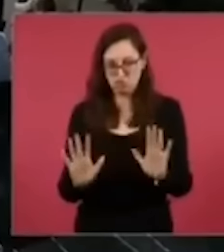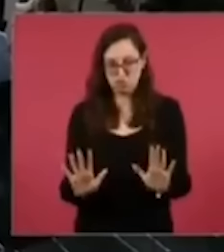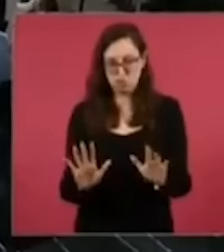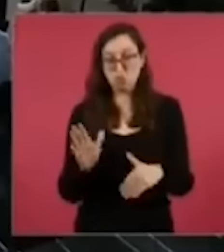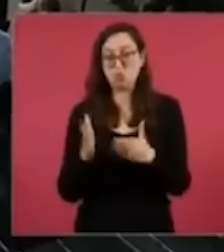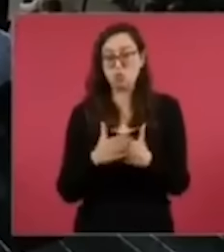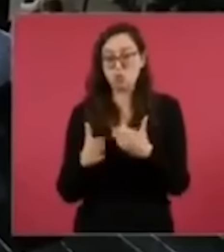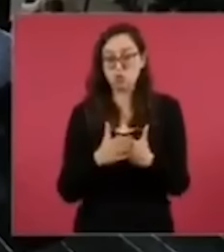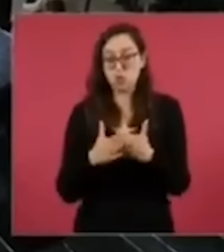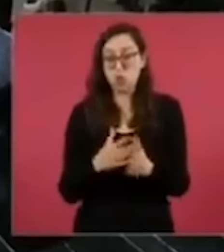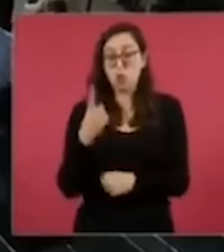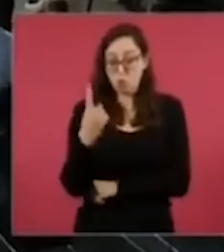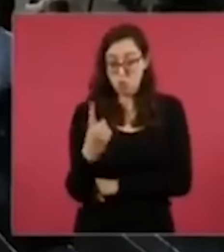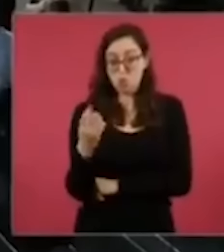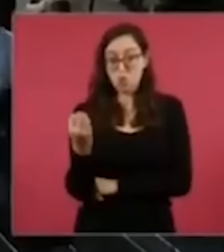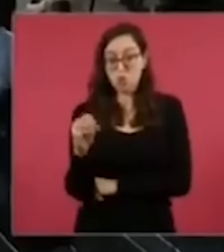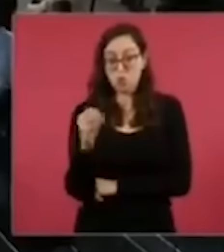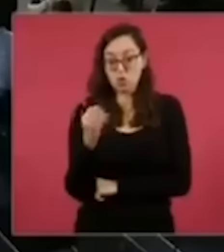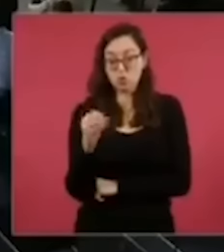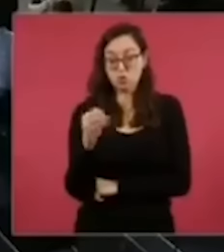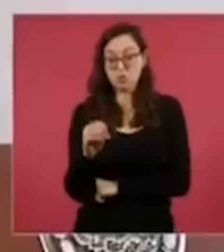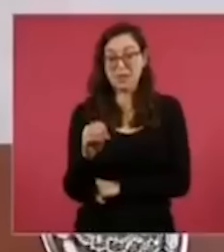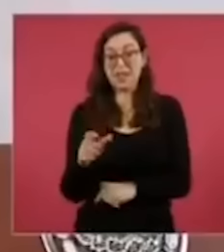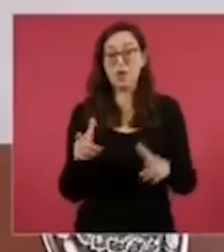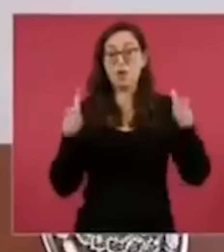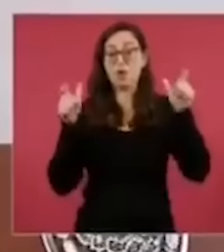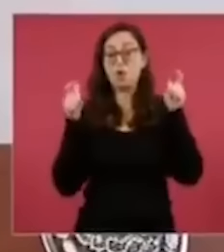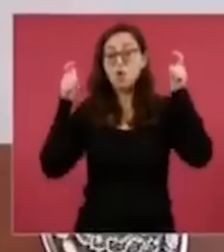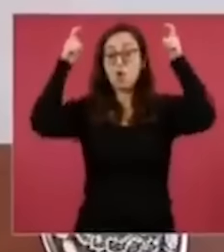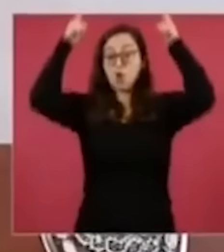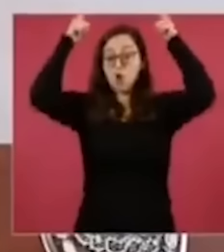el día 1 de octubre vamos a coronar